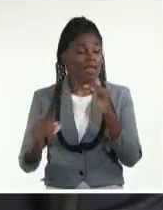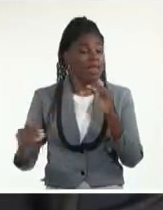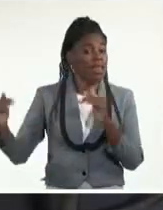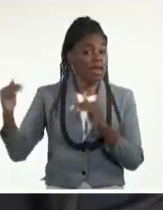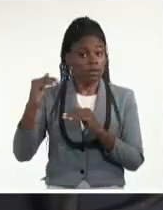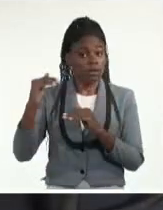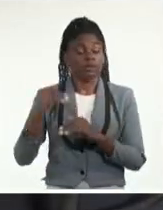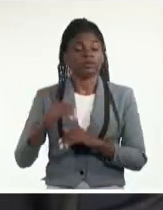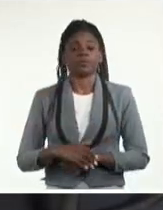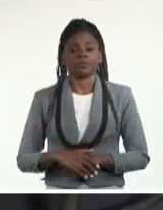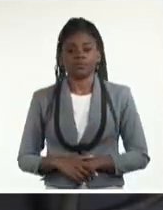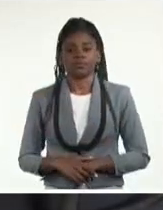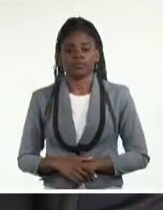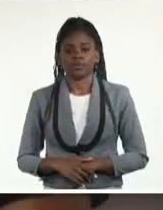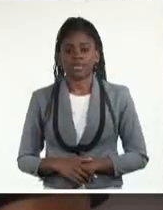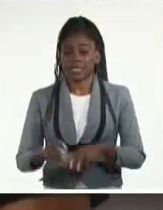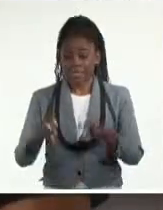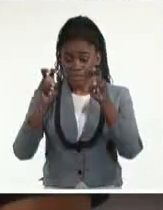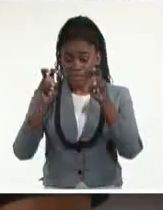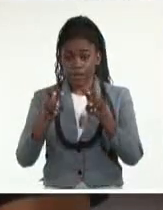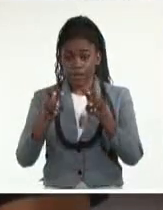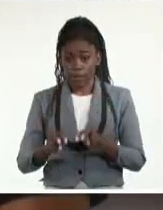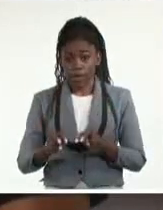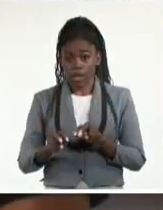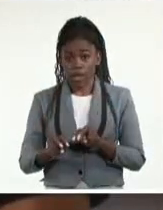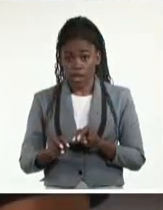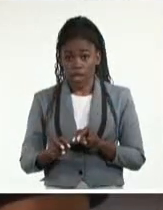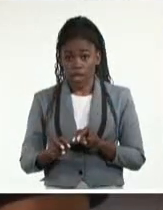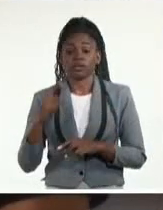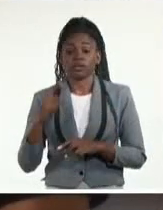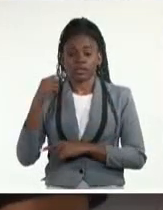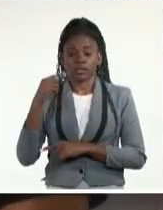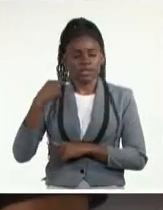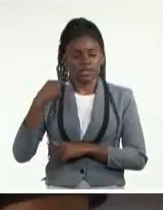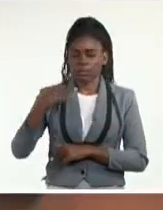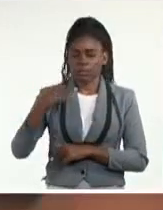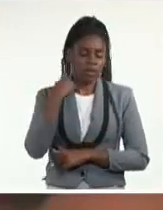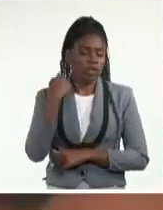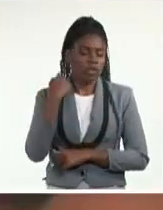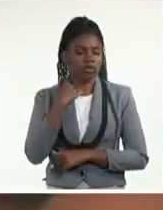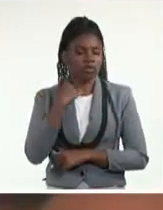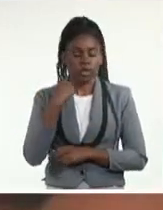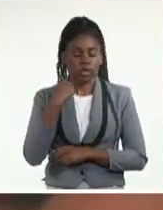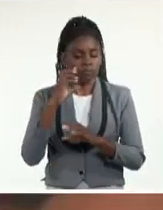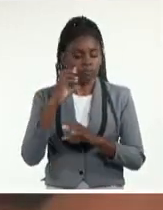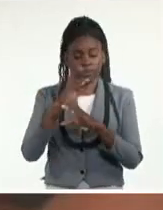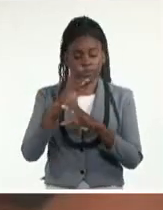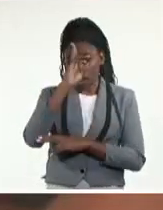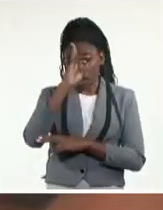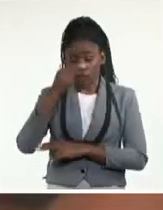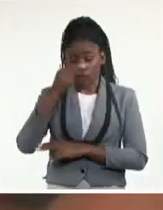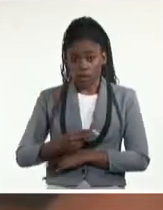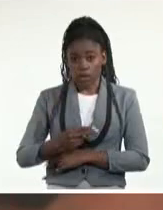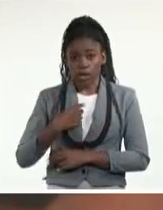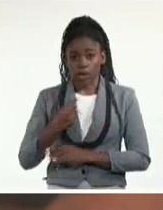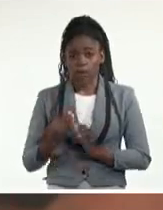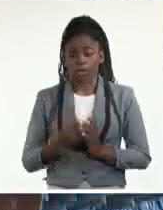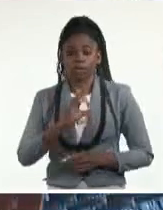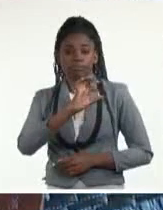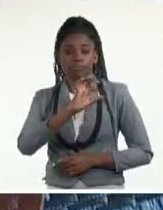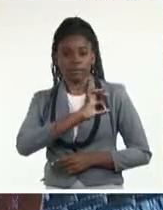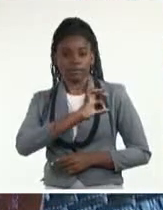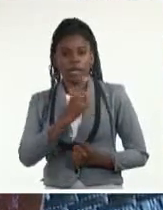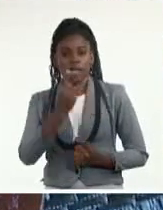contexto de la Asamblea de Balance Anual, el Consejo Nacional de Sociedades Científicas de la Salud otorgó el sello